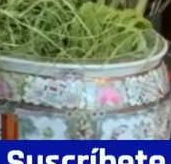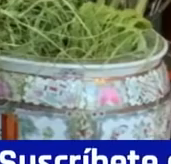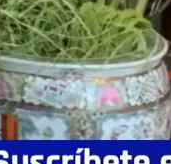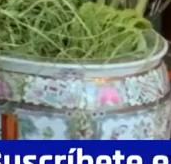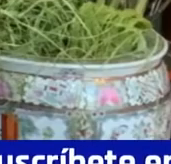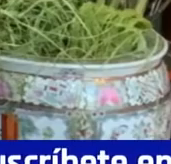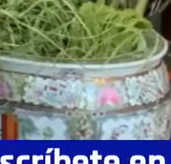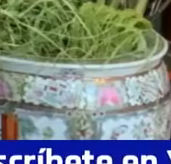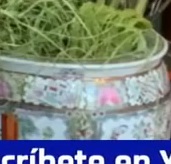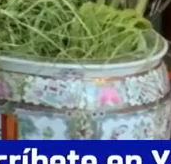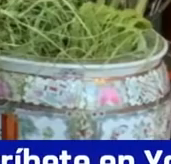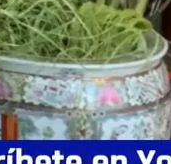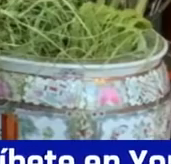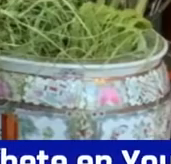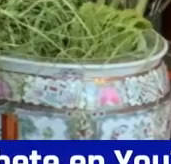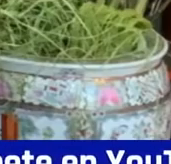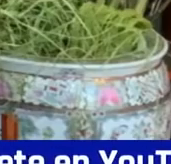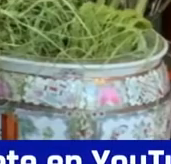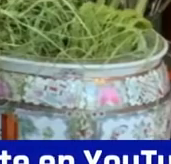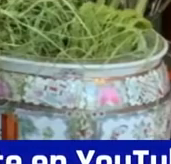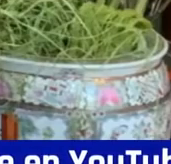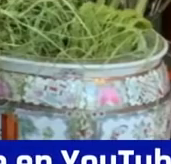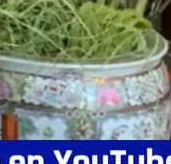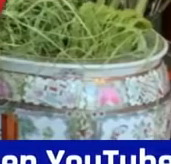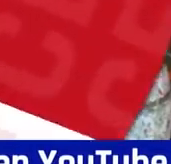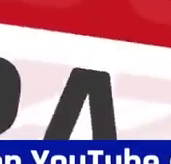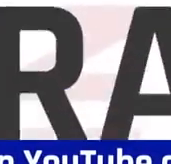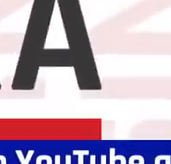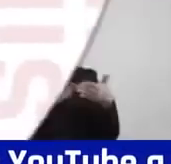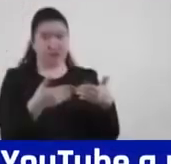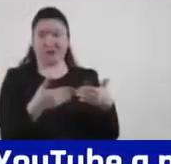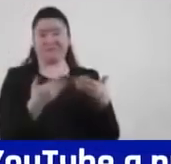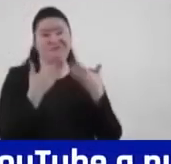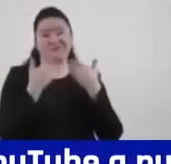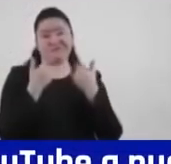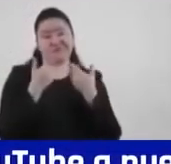y esa también es mi opinión y es punto y aparte. Suéltela, Ceci.